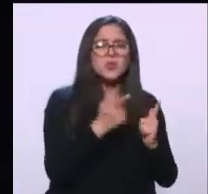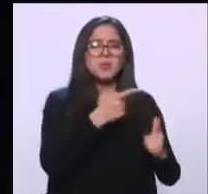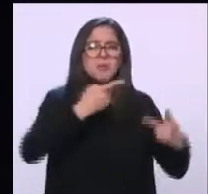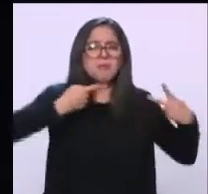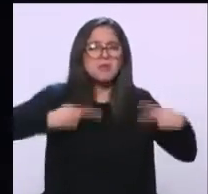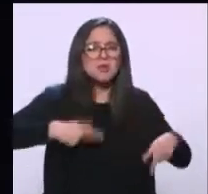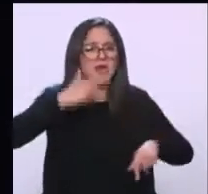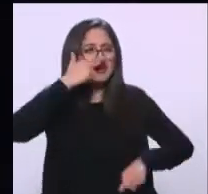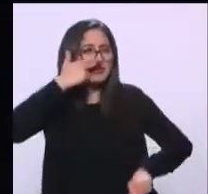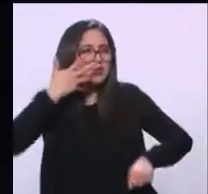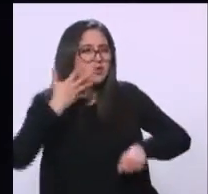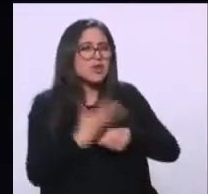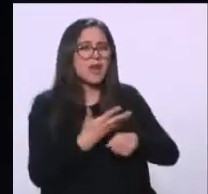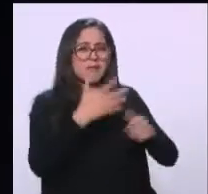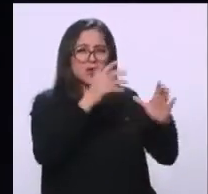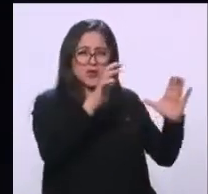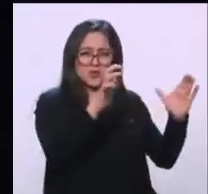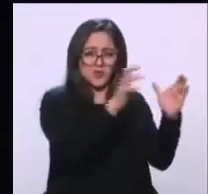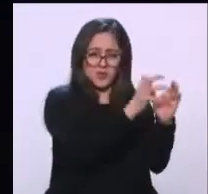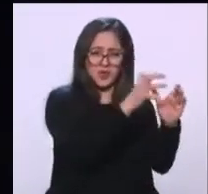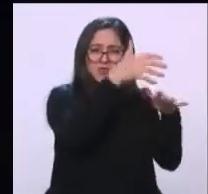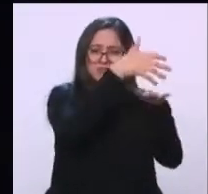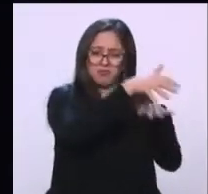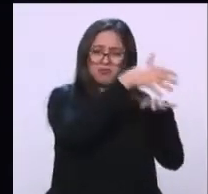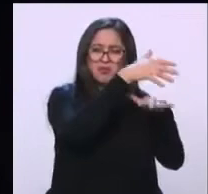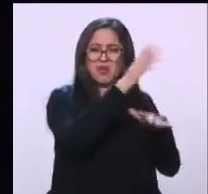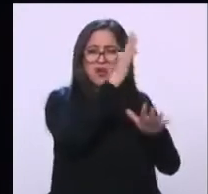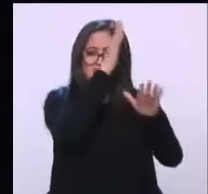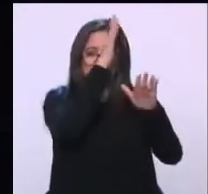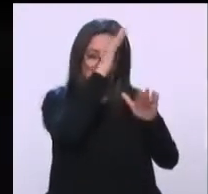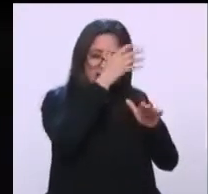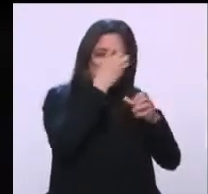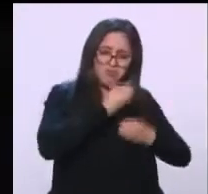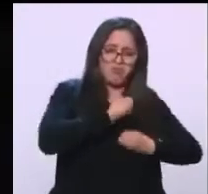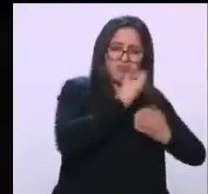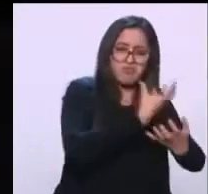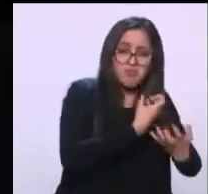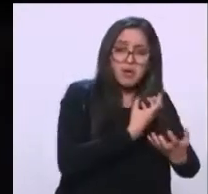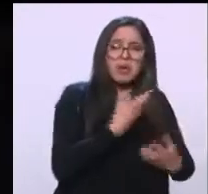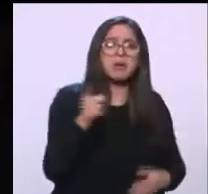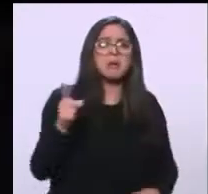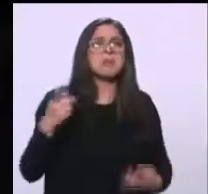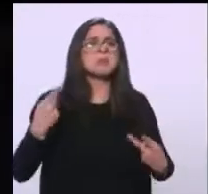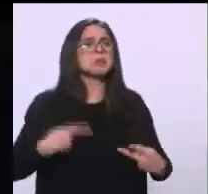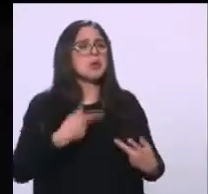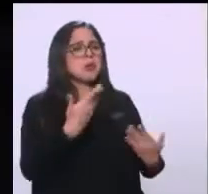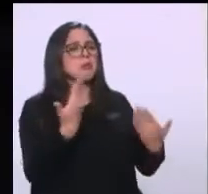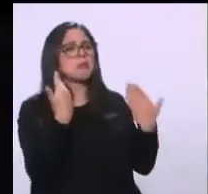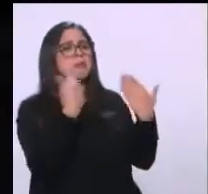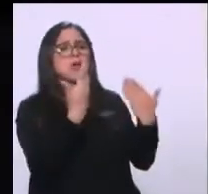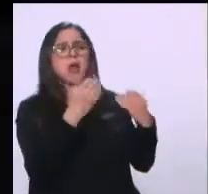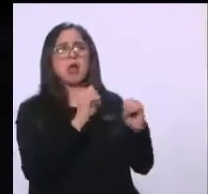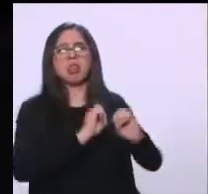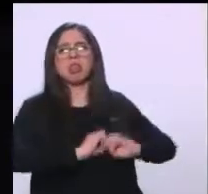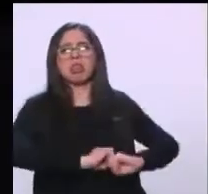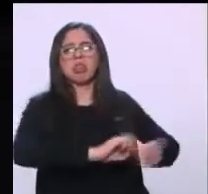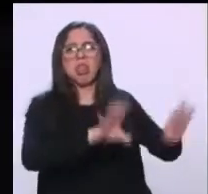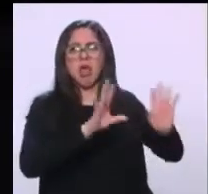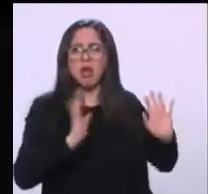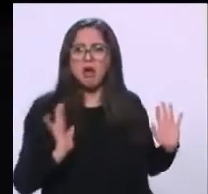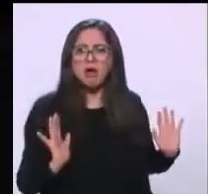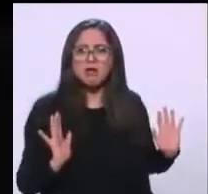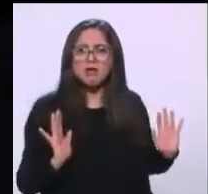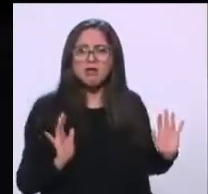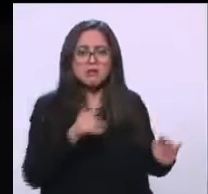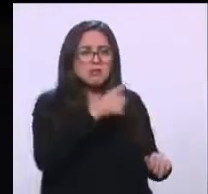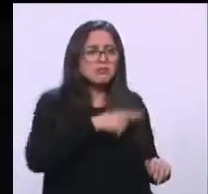de este movimiento, voceras de este movimiento, se está permitiendo que se avance en el sentido pues, que uno desearía,